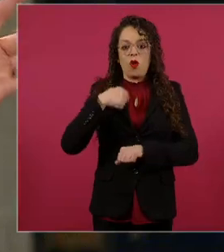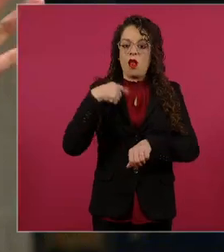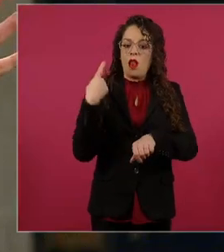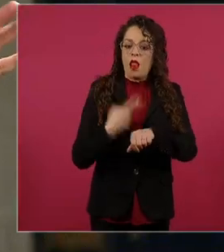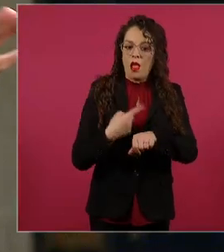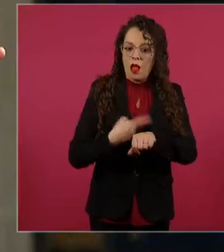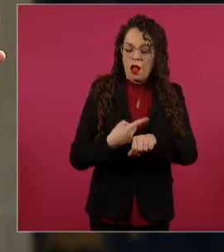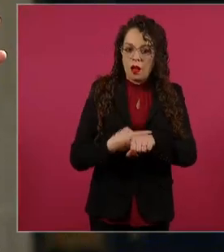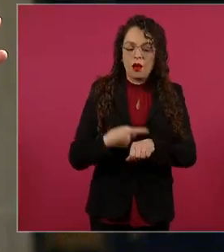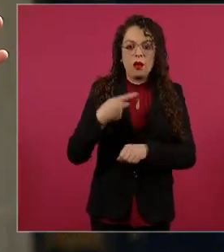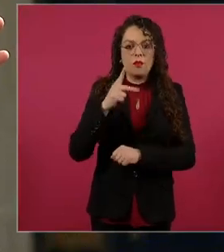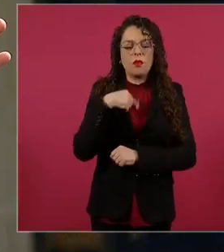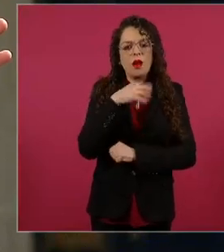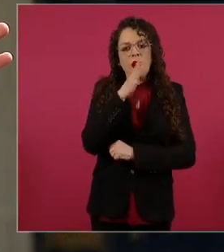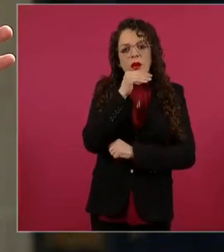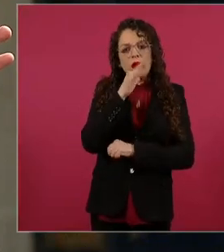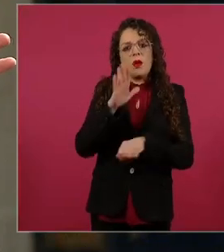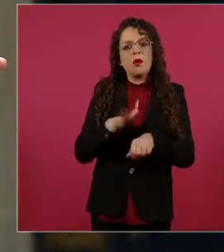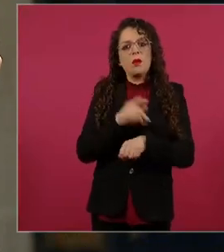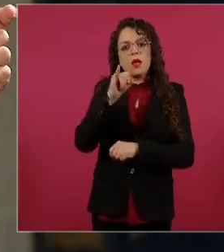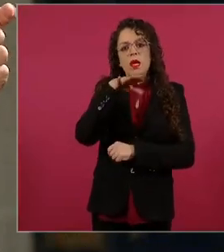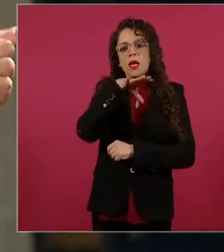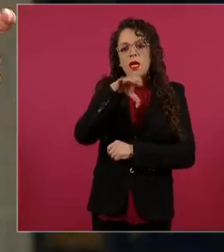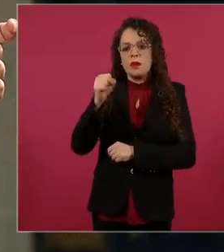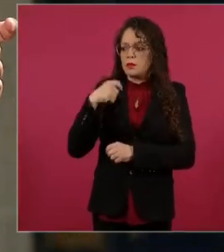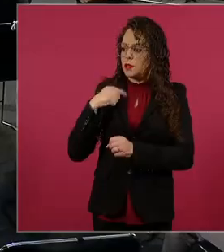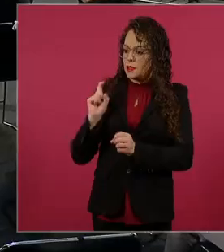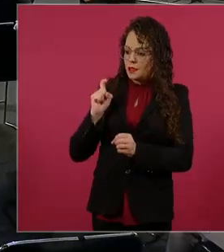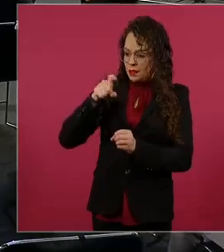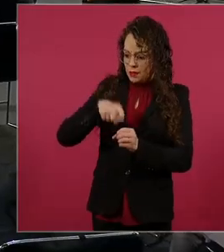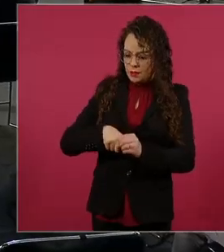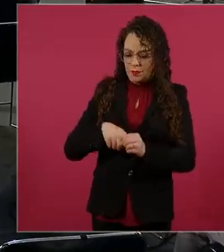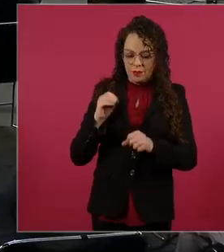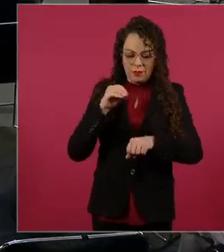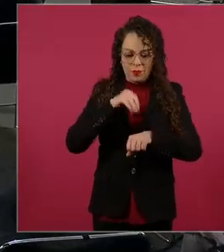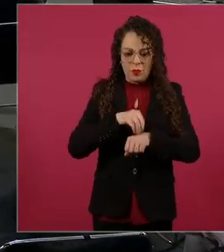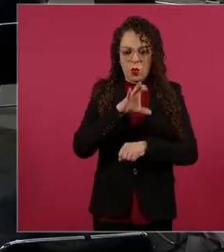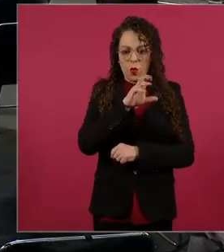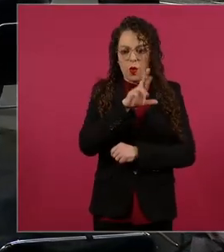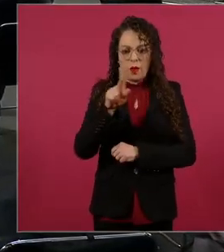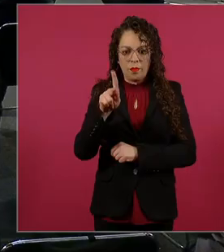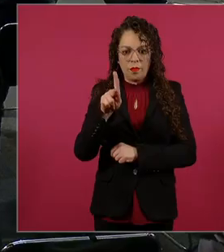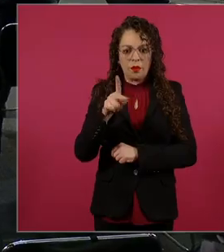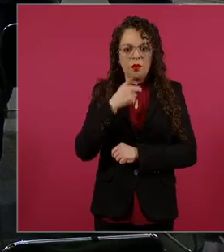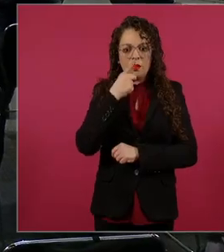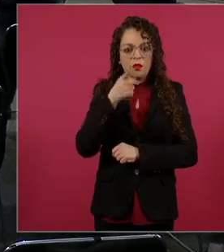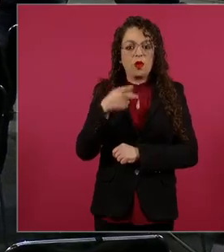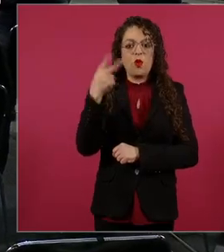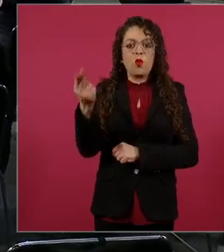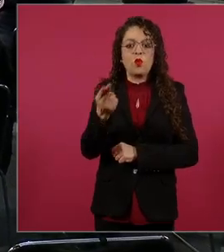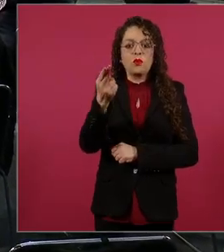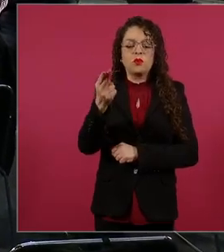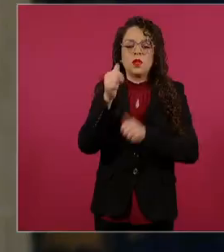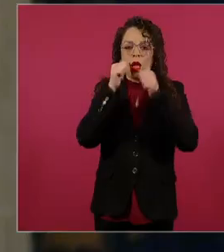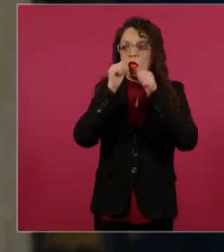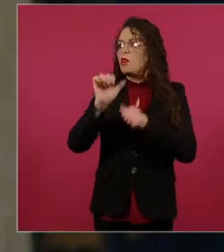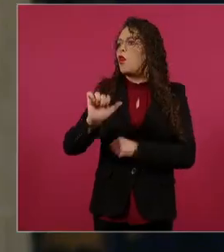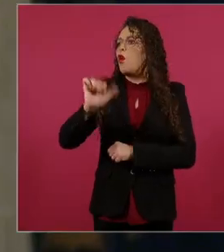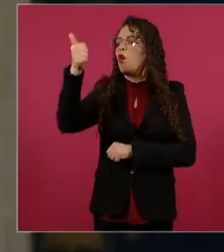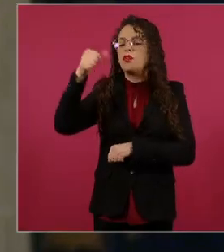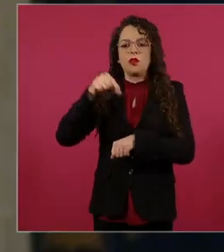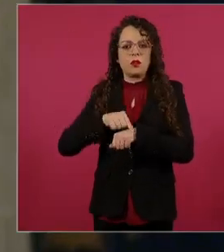Porque te metes a la página del IMSS, si pones tu CURP te dice, usted está siendo atendido por otro sistema de salud, no puede